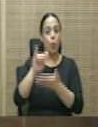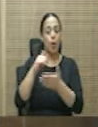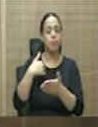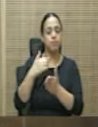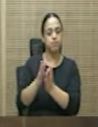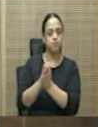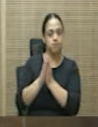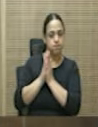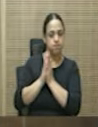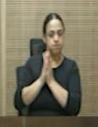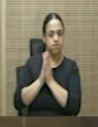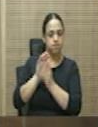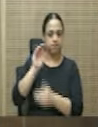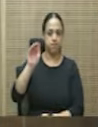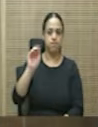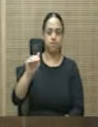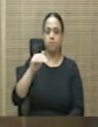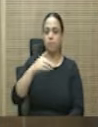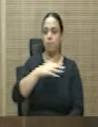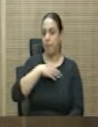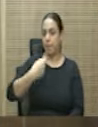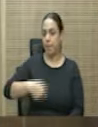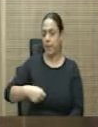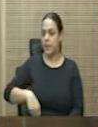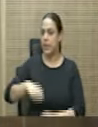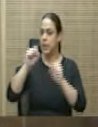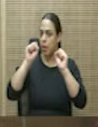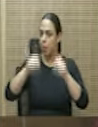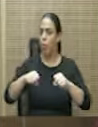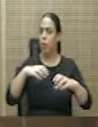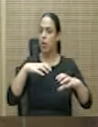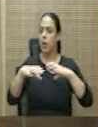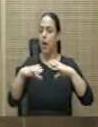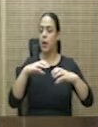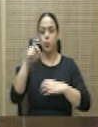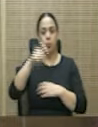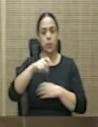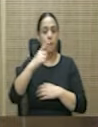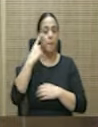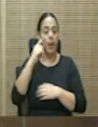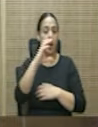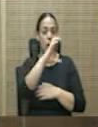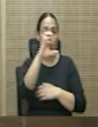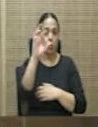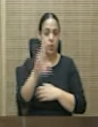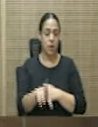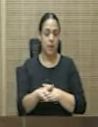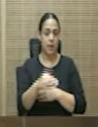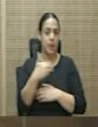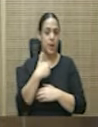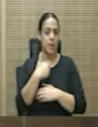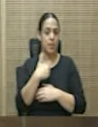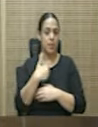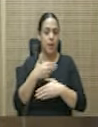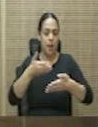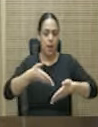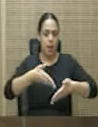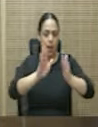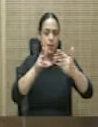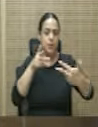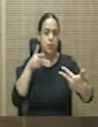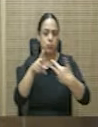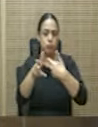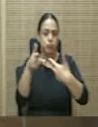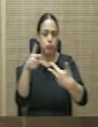presidente tomar las acciones necesarias para lograr que costa rica tenga una autopista del primer mundo que abrace la